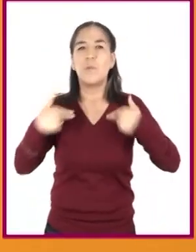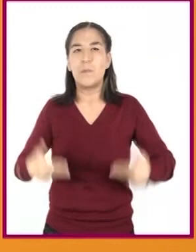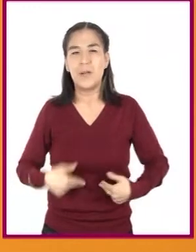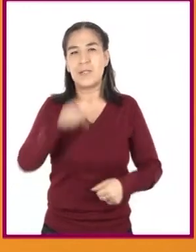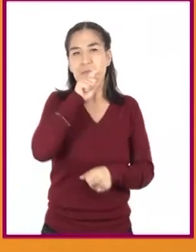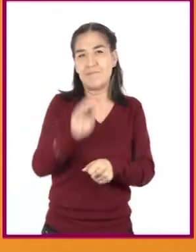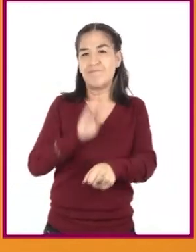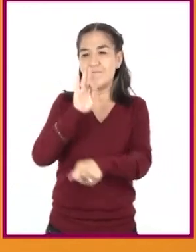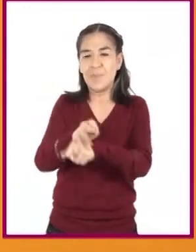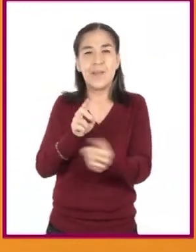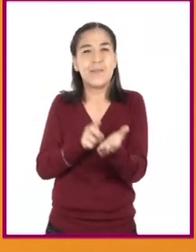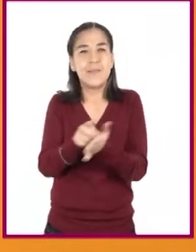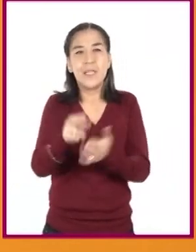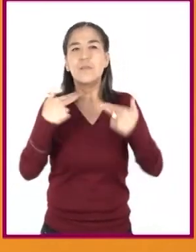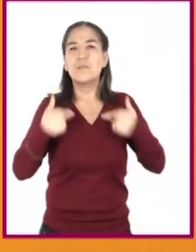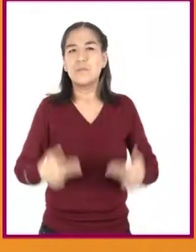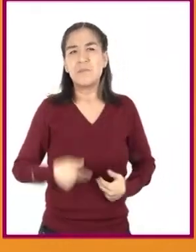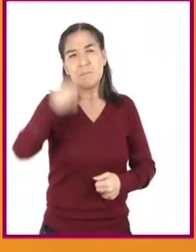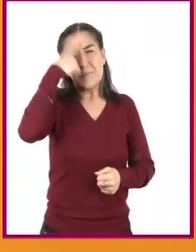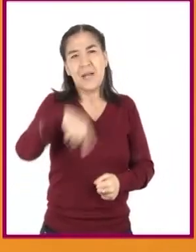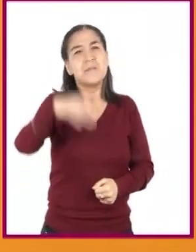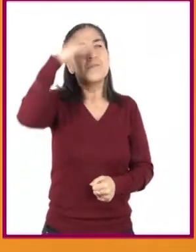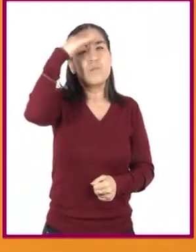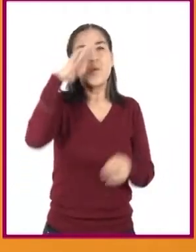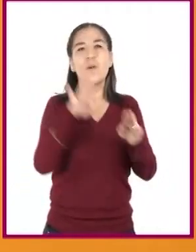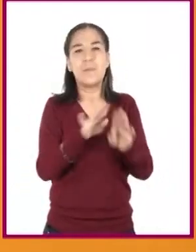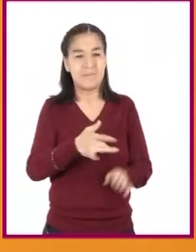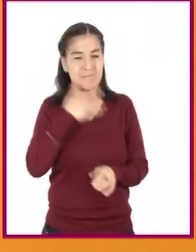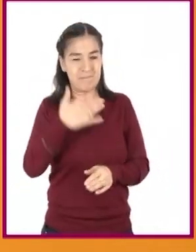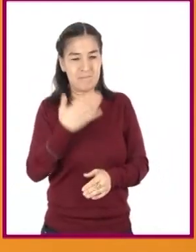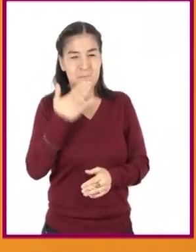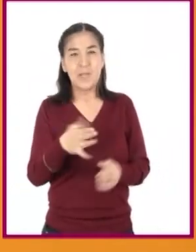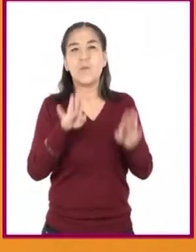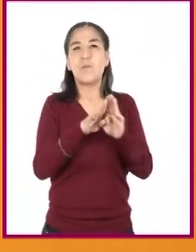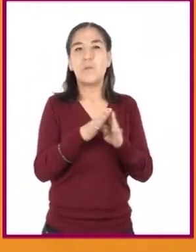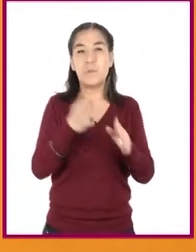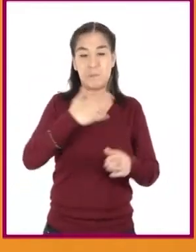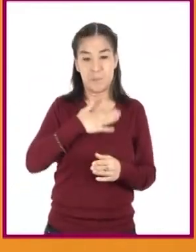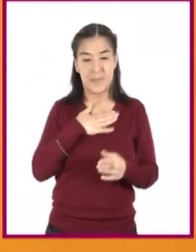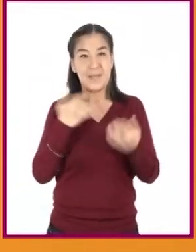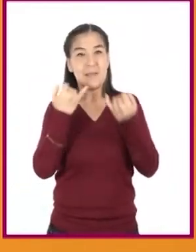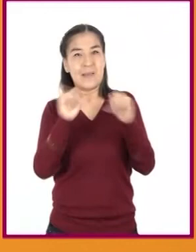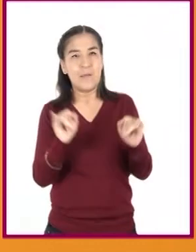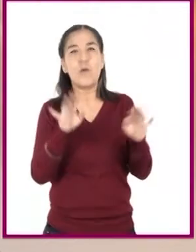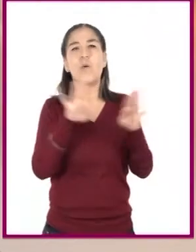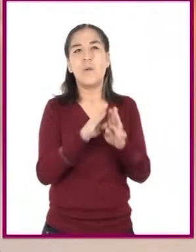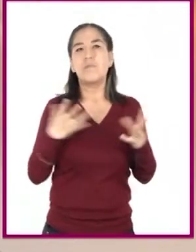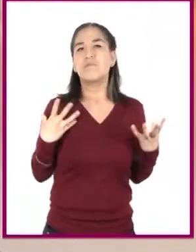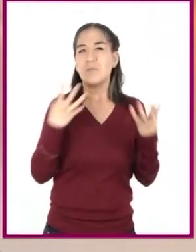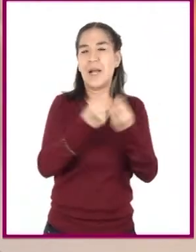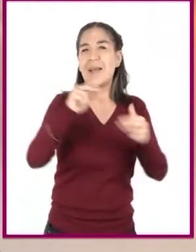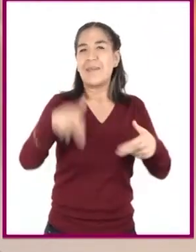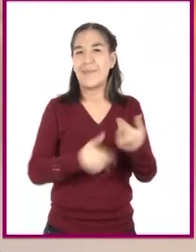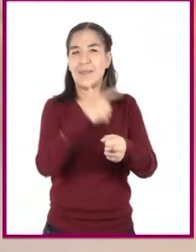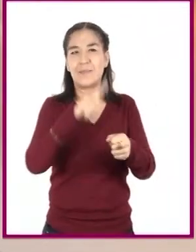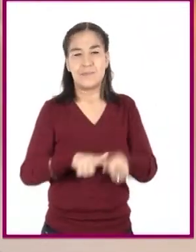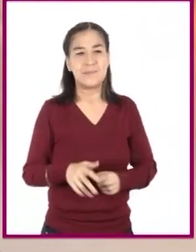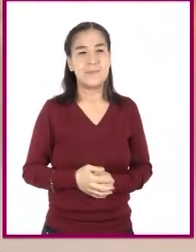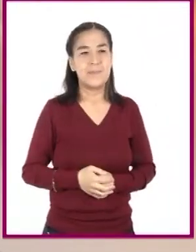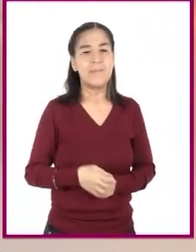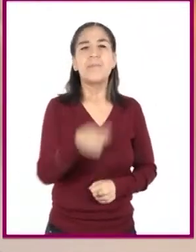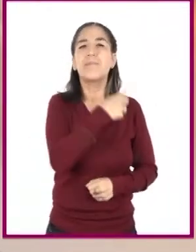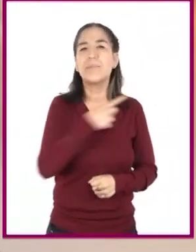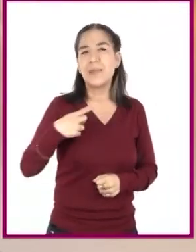derechos humanos, que nos llevan a mirar más allá del bienestar individual, comunitario o nacional. Hay que recordar que